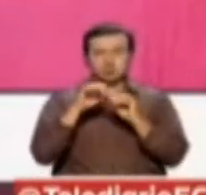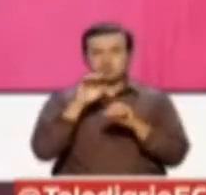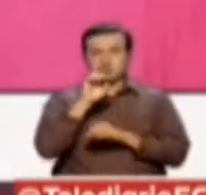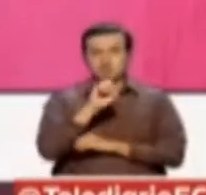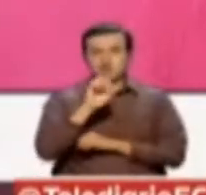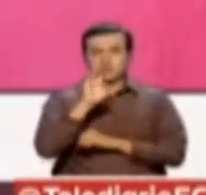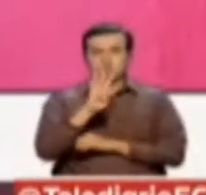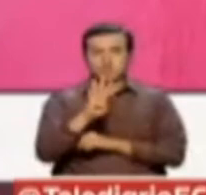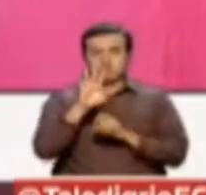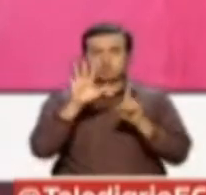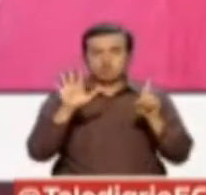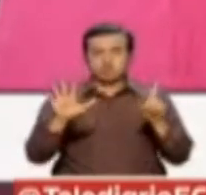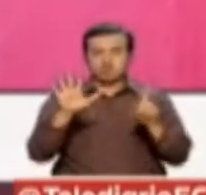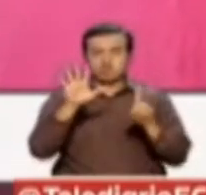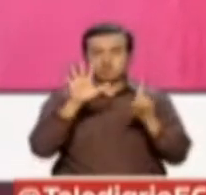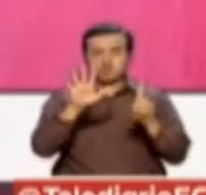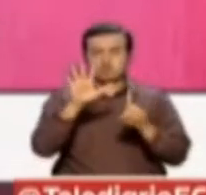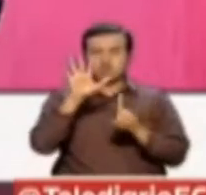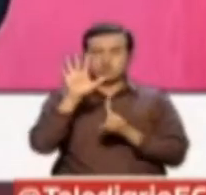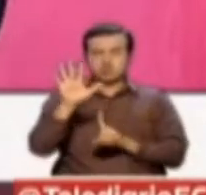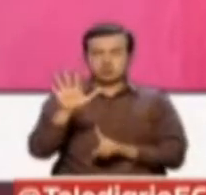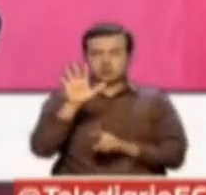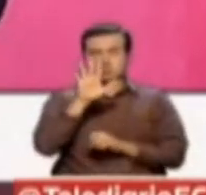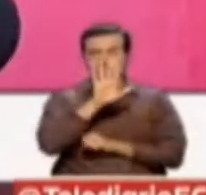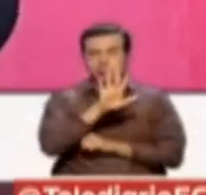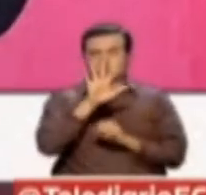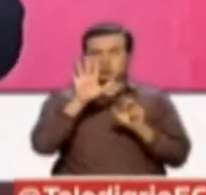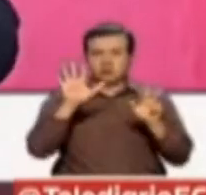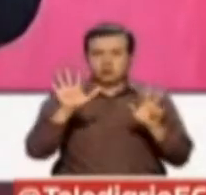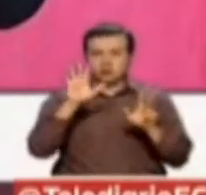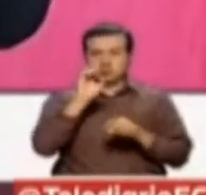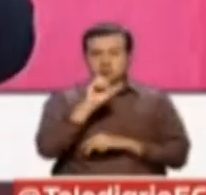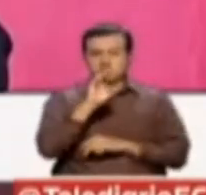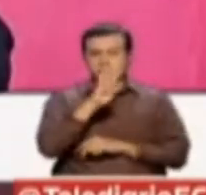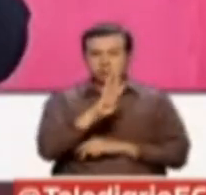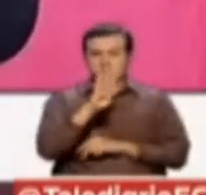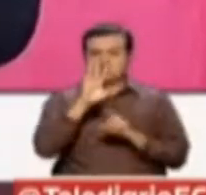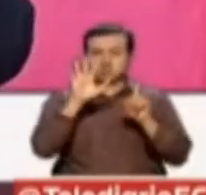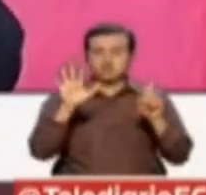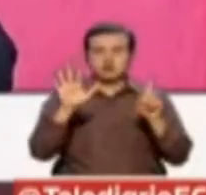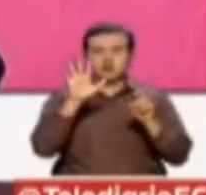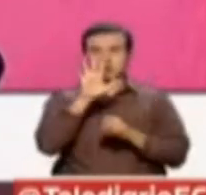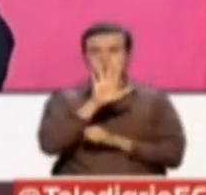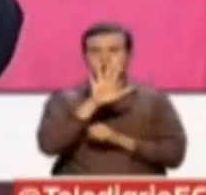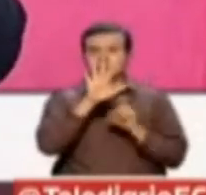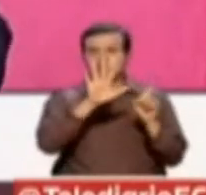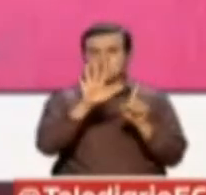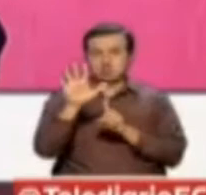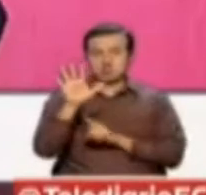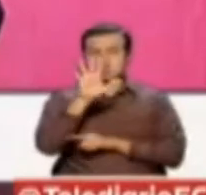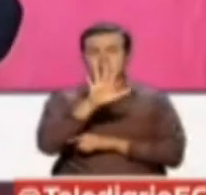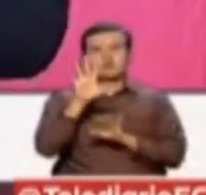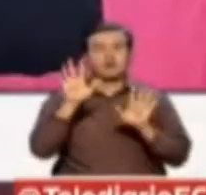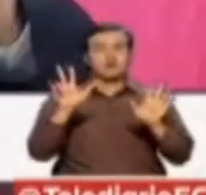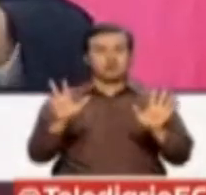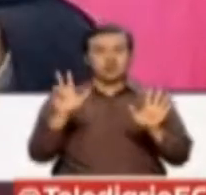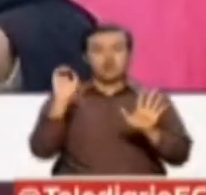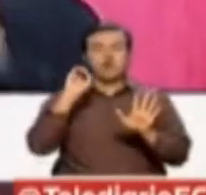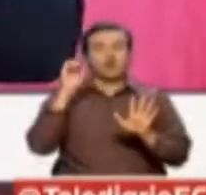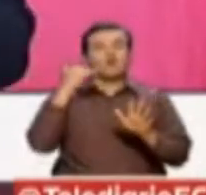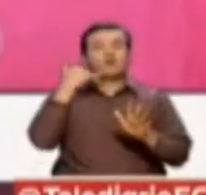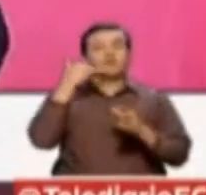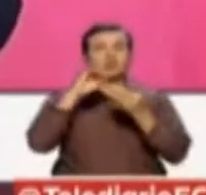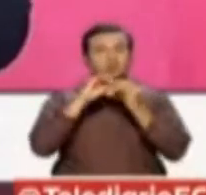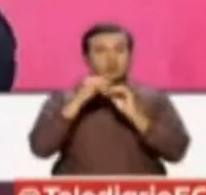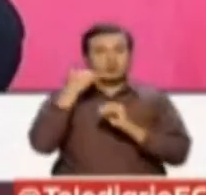0 4 666 58 repito 0 4 666 58 o el número